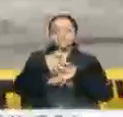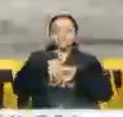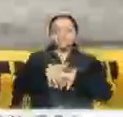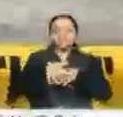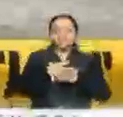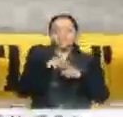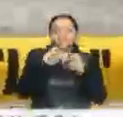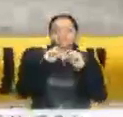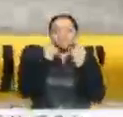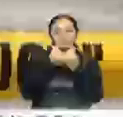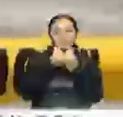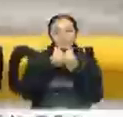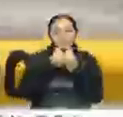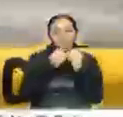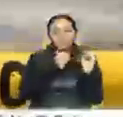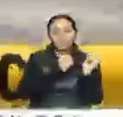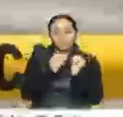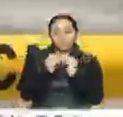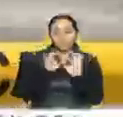crimen organizado.